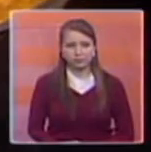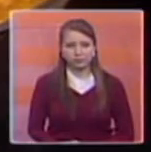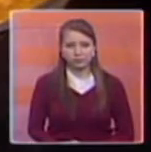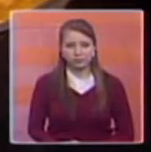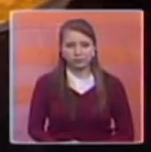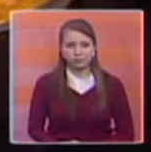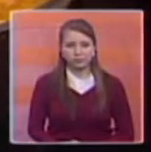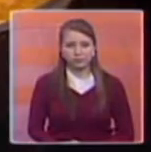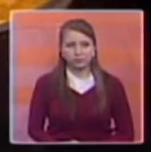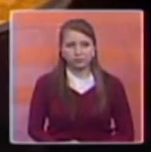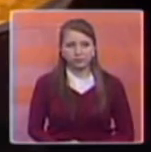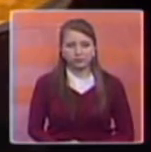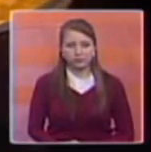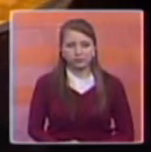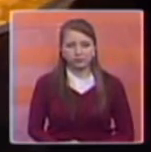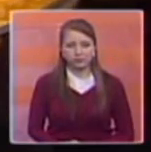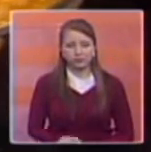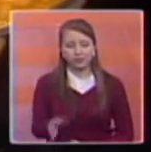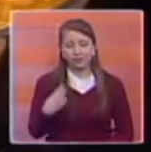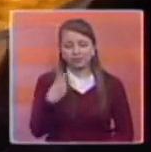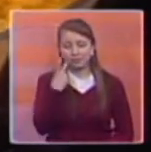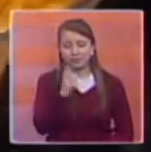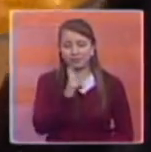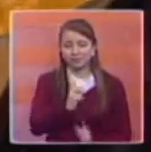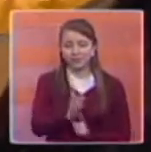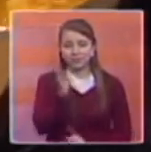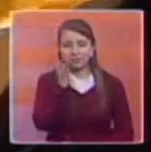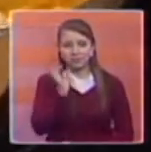Esto se ve contundente,